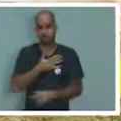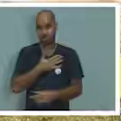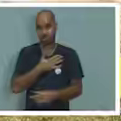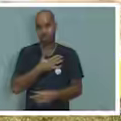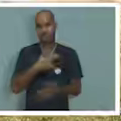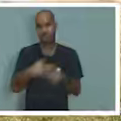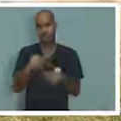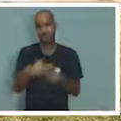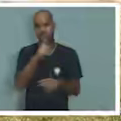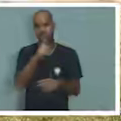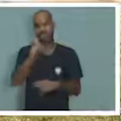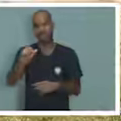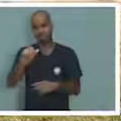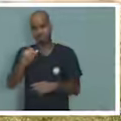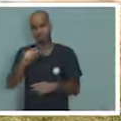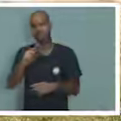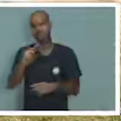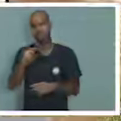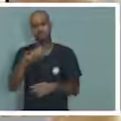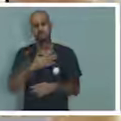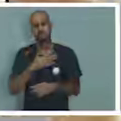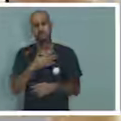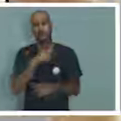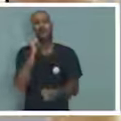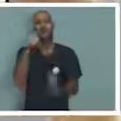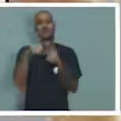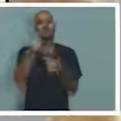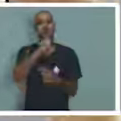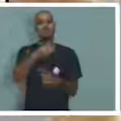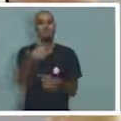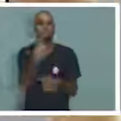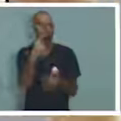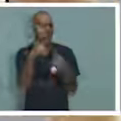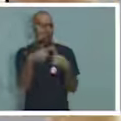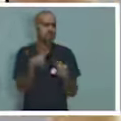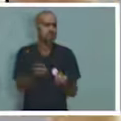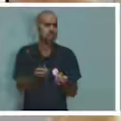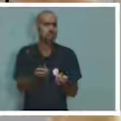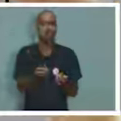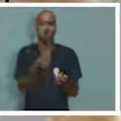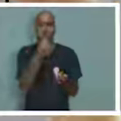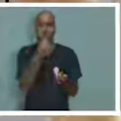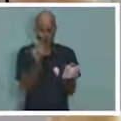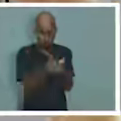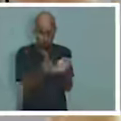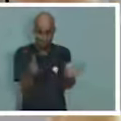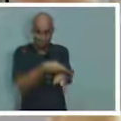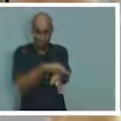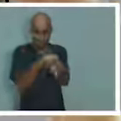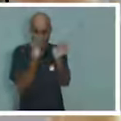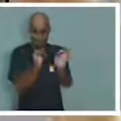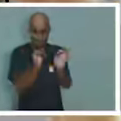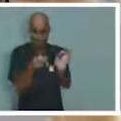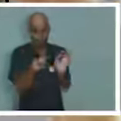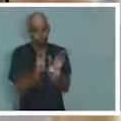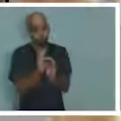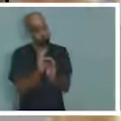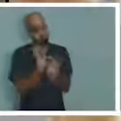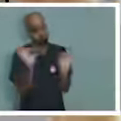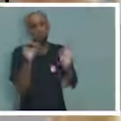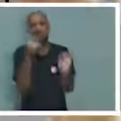en nuestro país, la raza CC21, que somos, en nuestro objeto social es producir cochinatos de esta raza